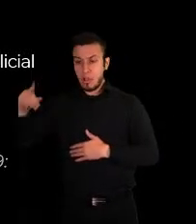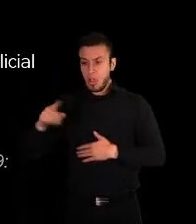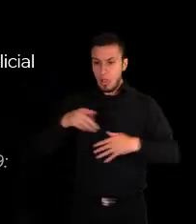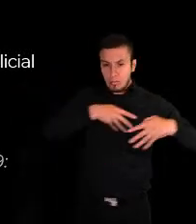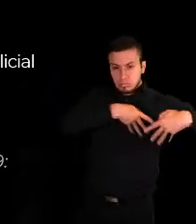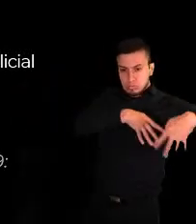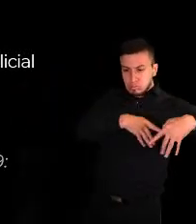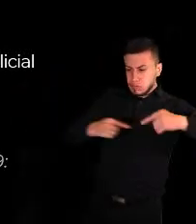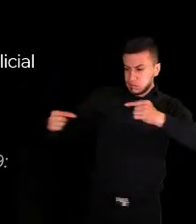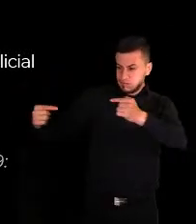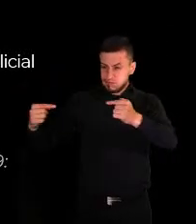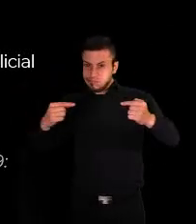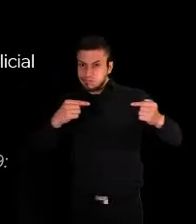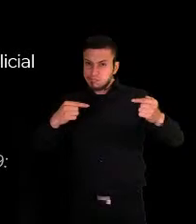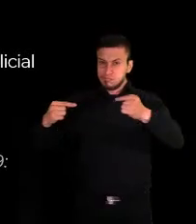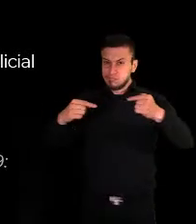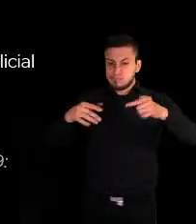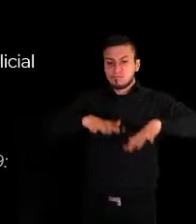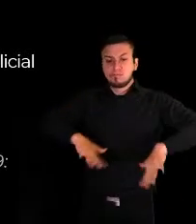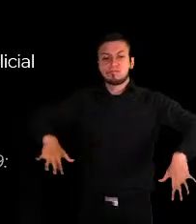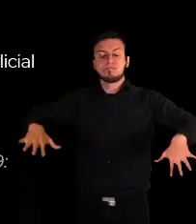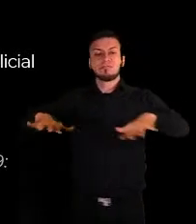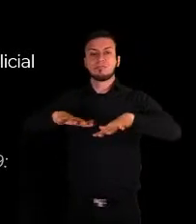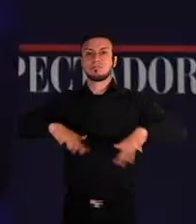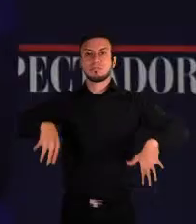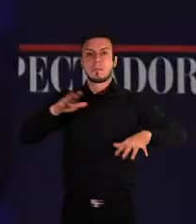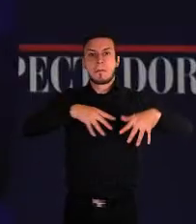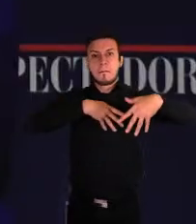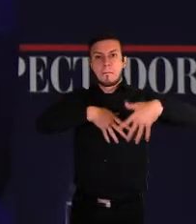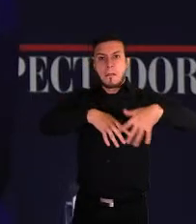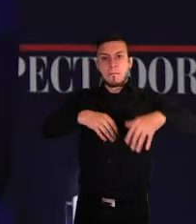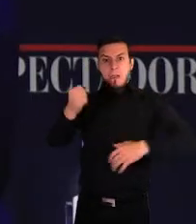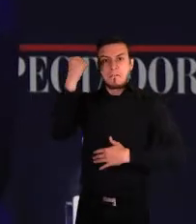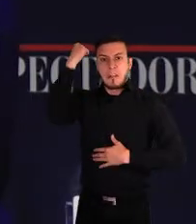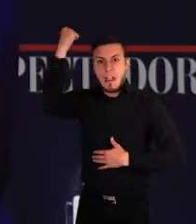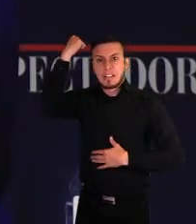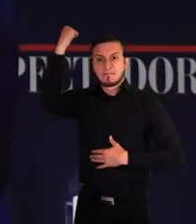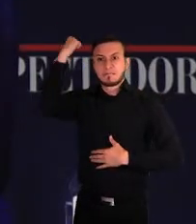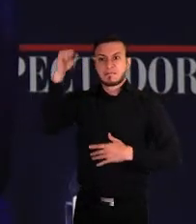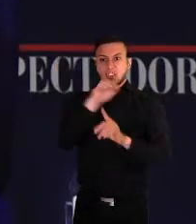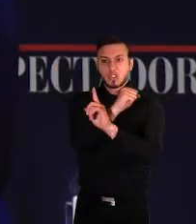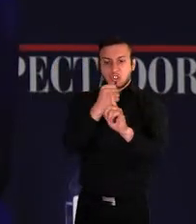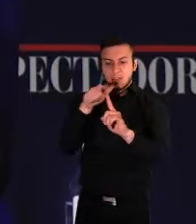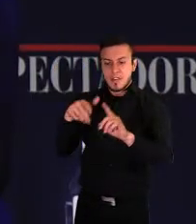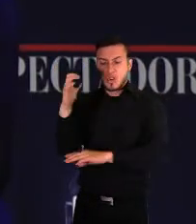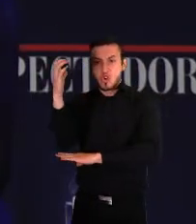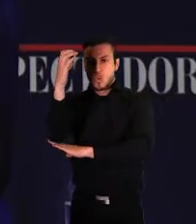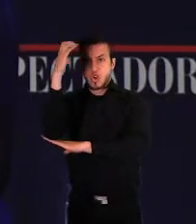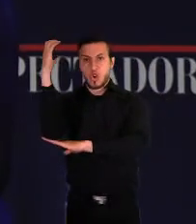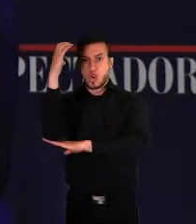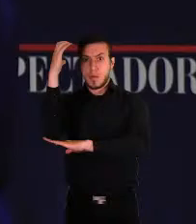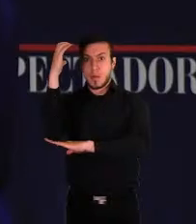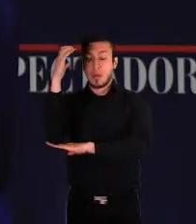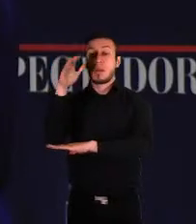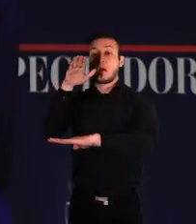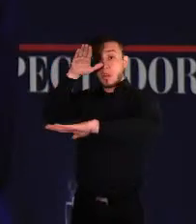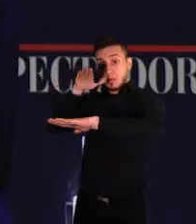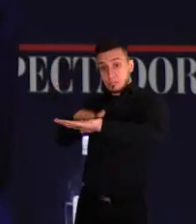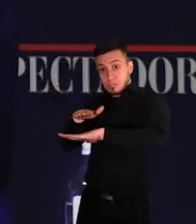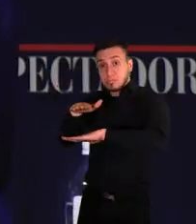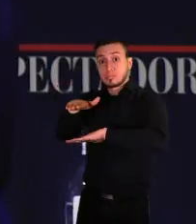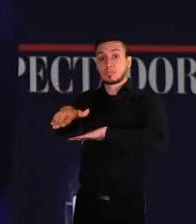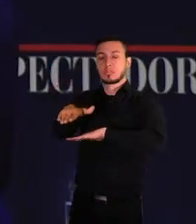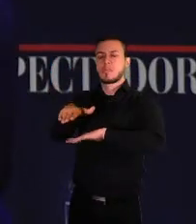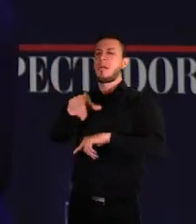ocurren escenarios son momentos de protesta y de agitación social en colombia y como consecuencia